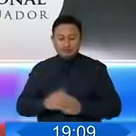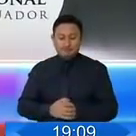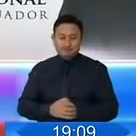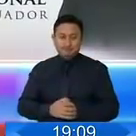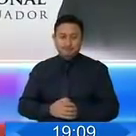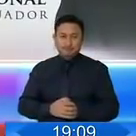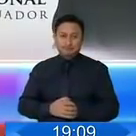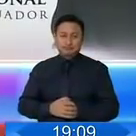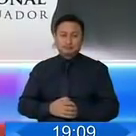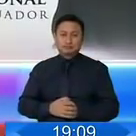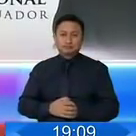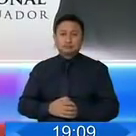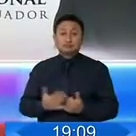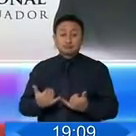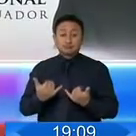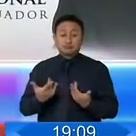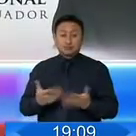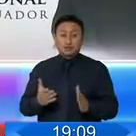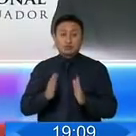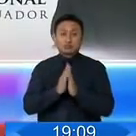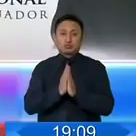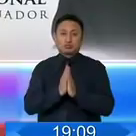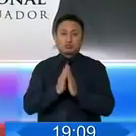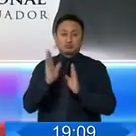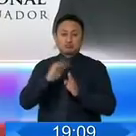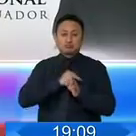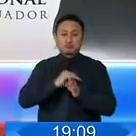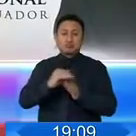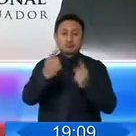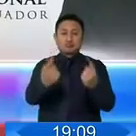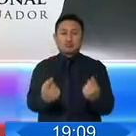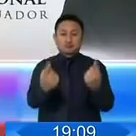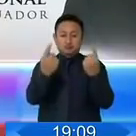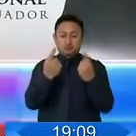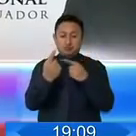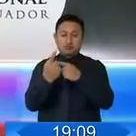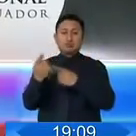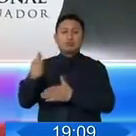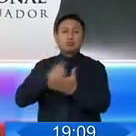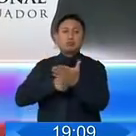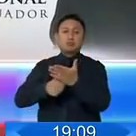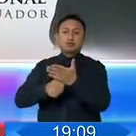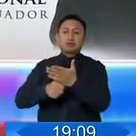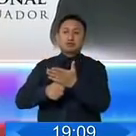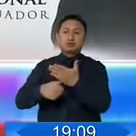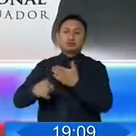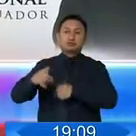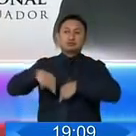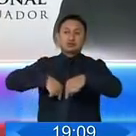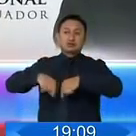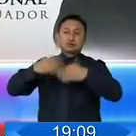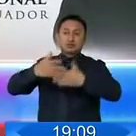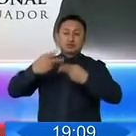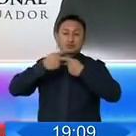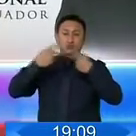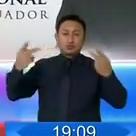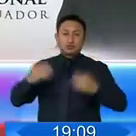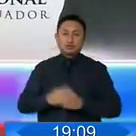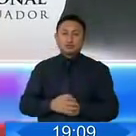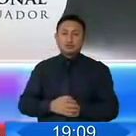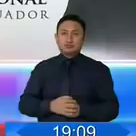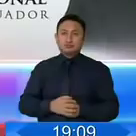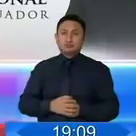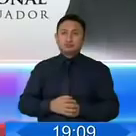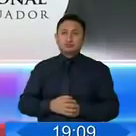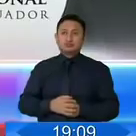lo cual hemos pedido la comparecencia del señor ministro de Transporte y Obras Públicas y